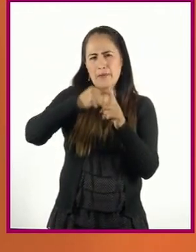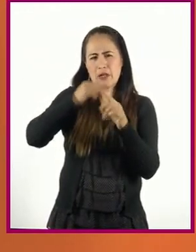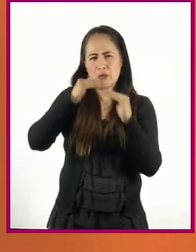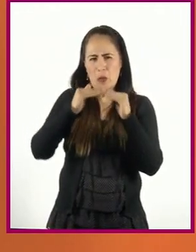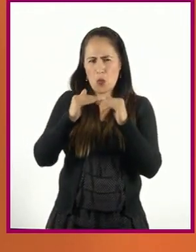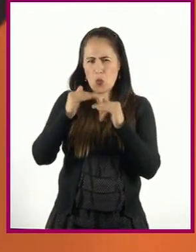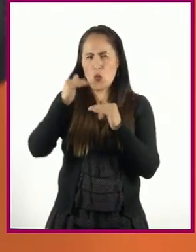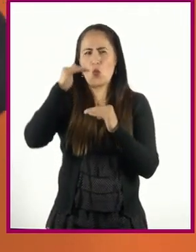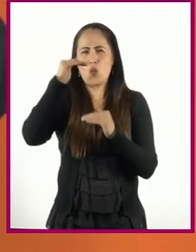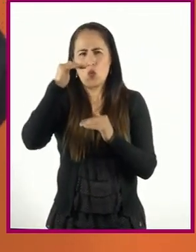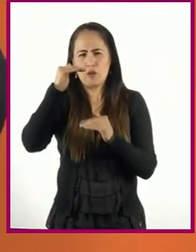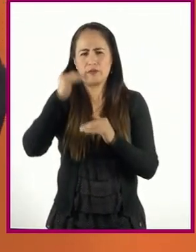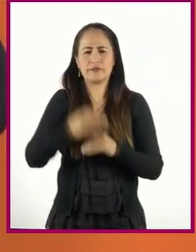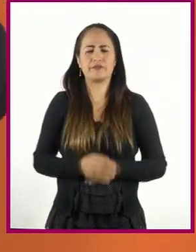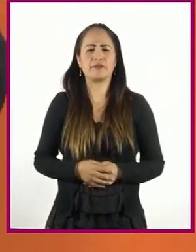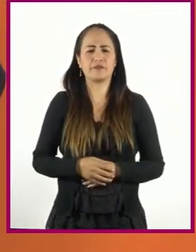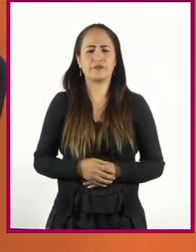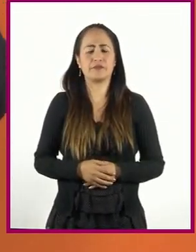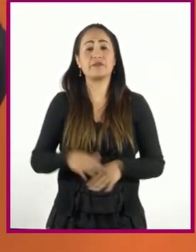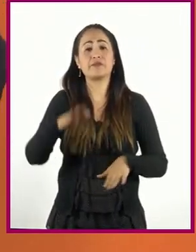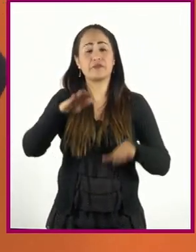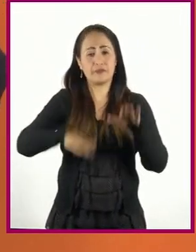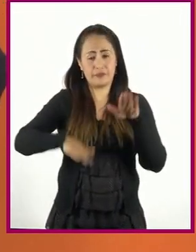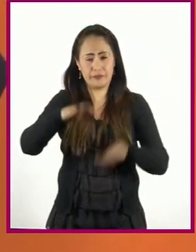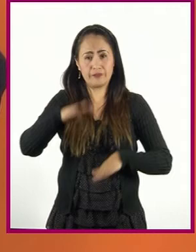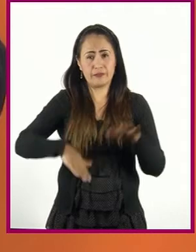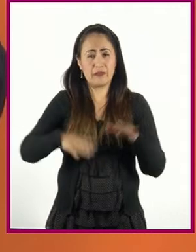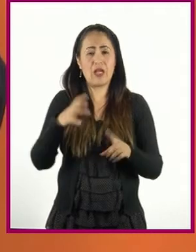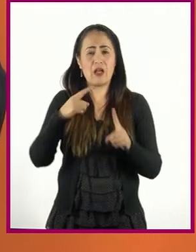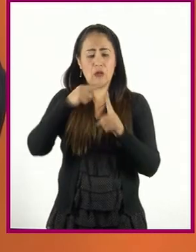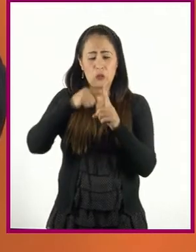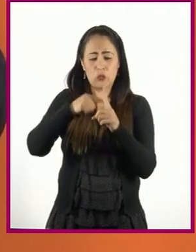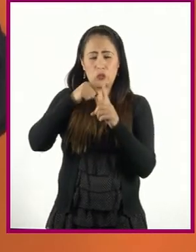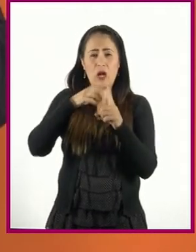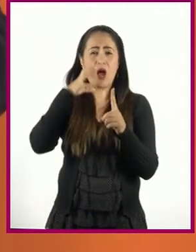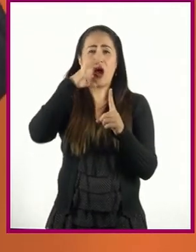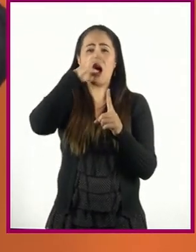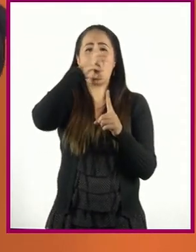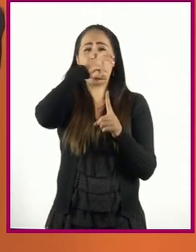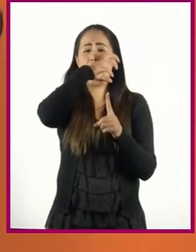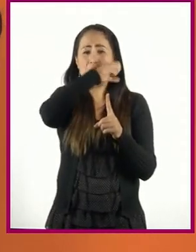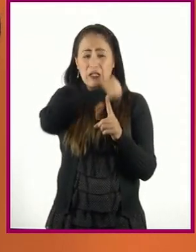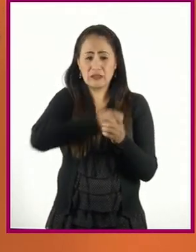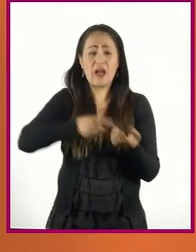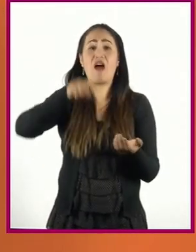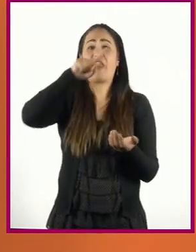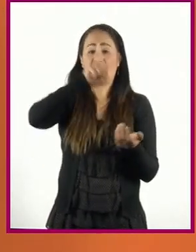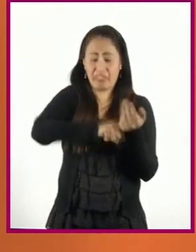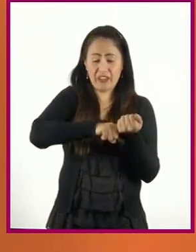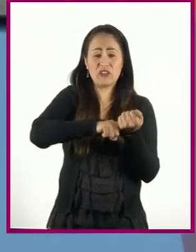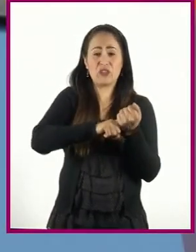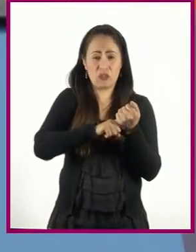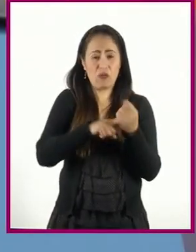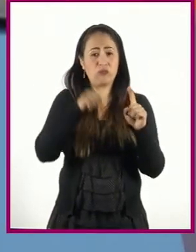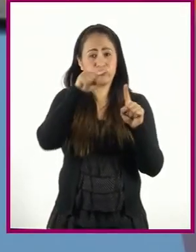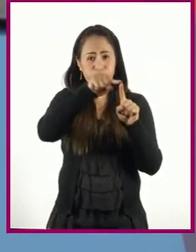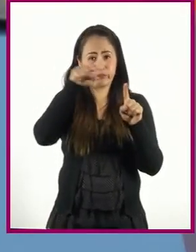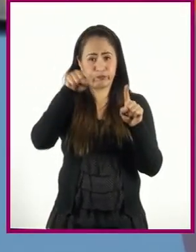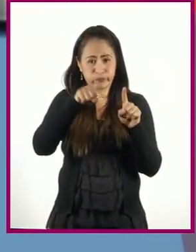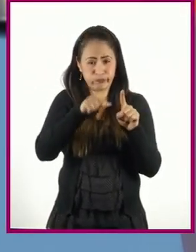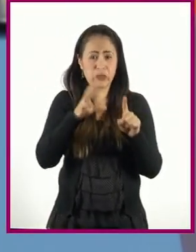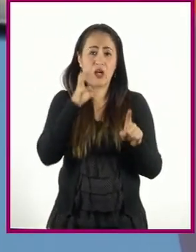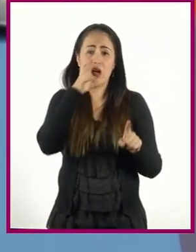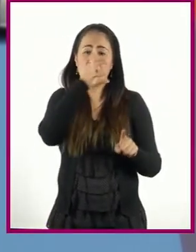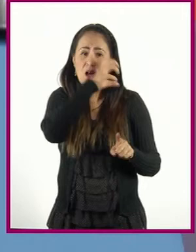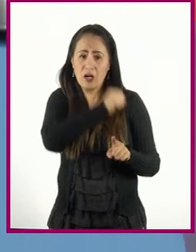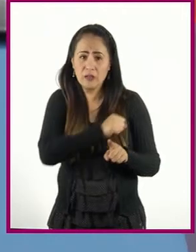de vaporización, a menudo alcanzan temperaturas muy altas dentro de los hornos de microondas. Esto